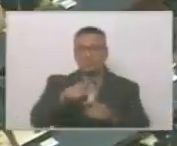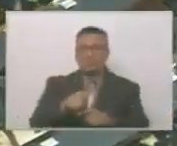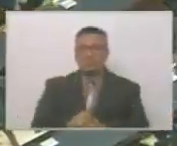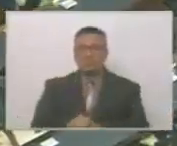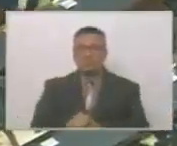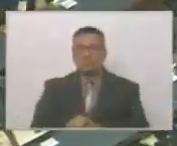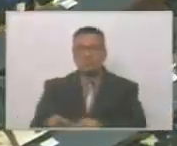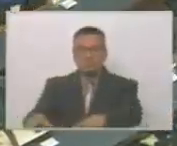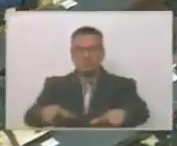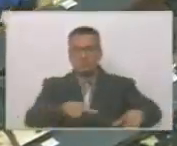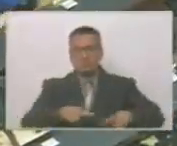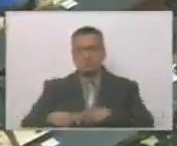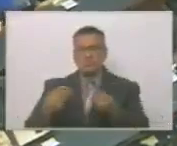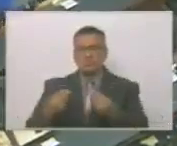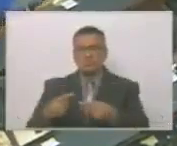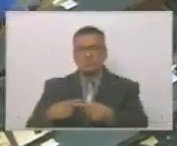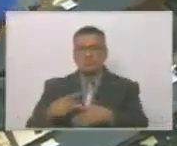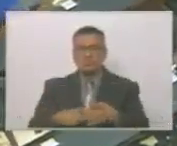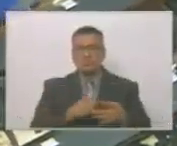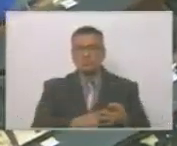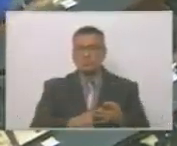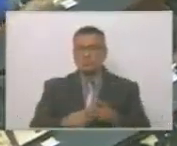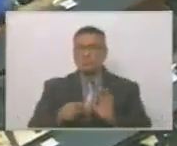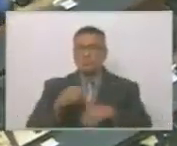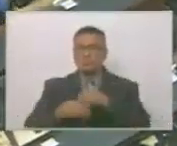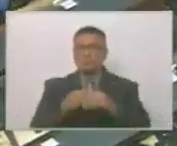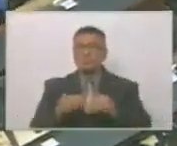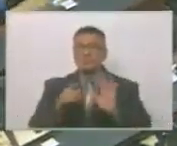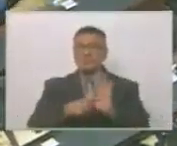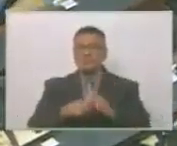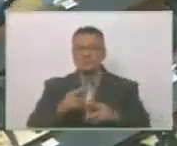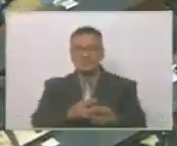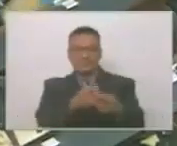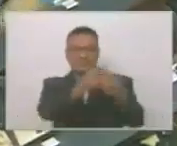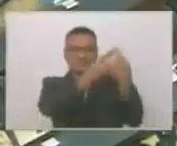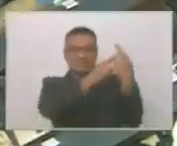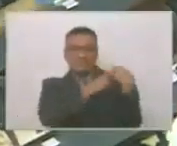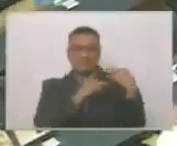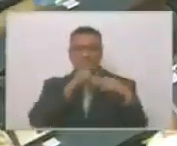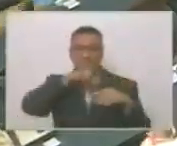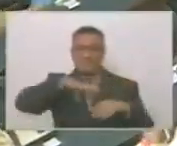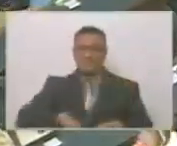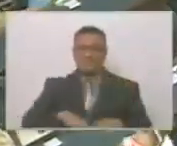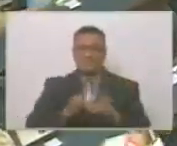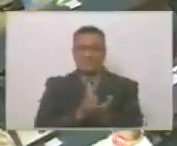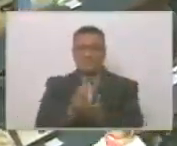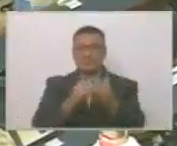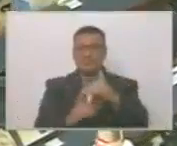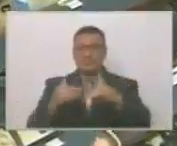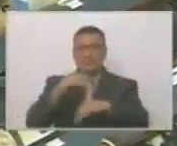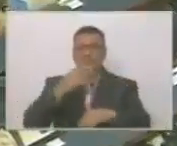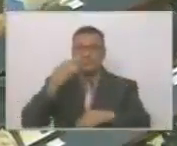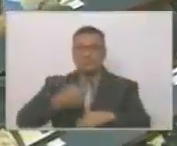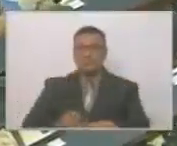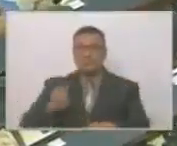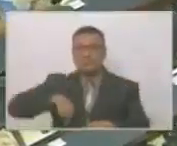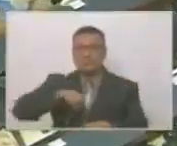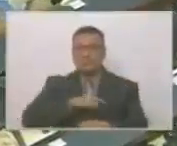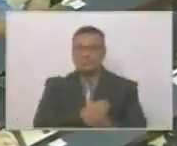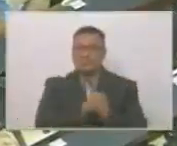en este espacio multilateral que los lleva a una responsabilidad histórica de seguir elevando la verdad de nuestra